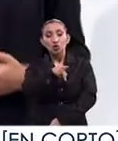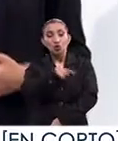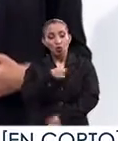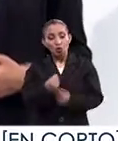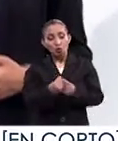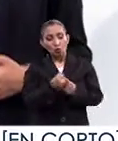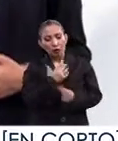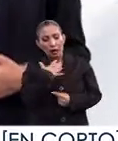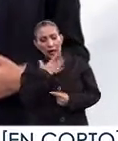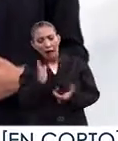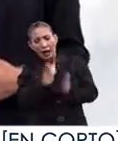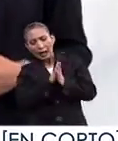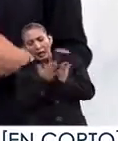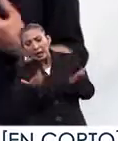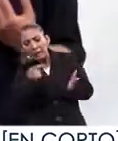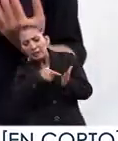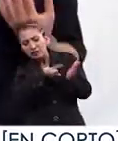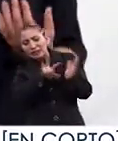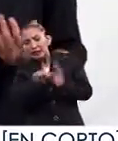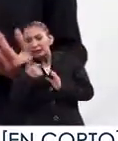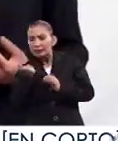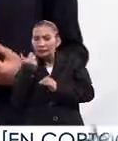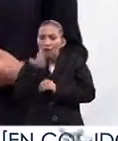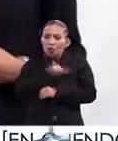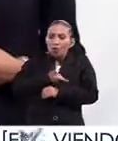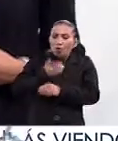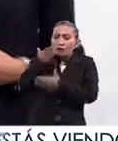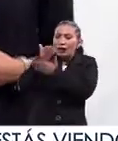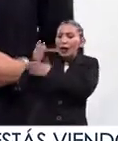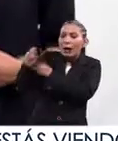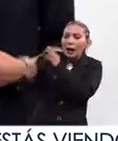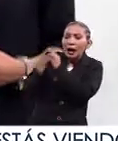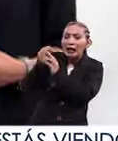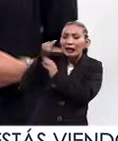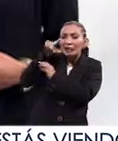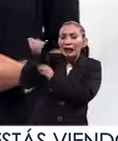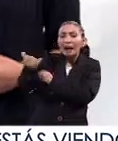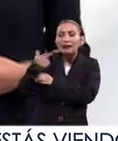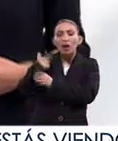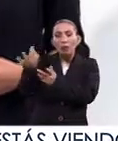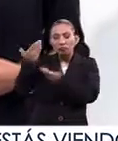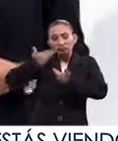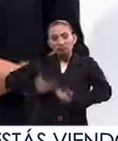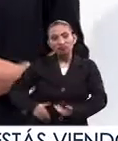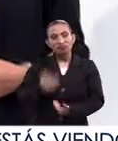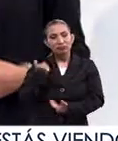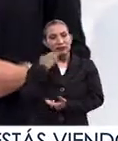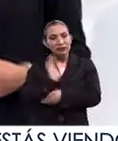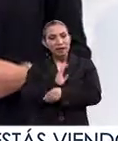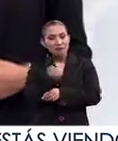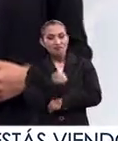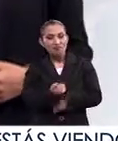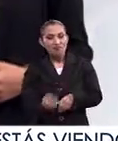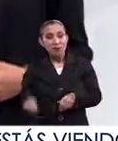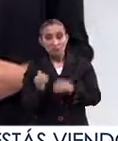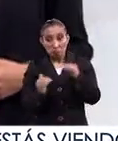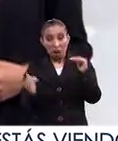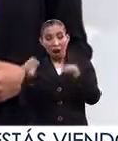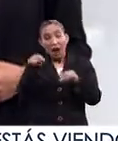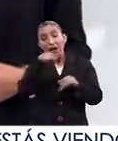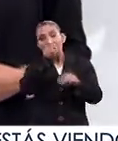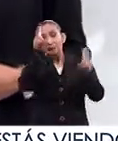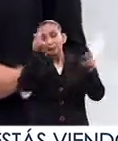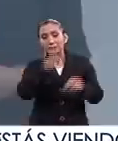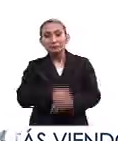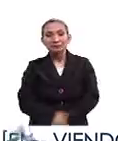por la literatura de los 70 y su amor por adentrarse en el mundo indígena le ganó el ser un cineasta reconocido y sobresaliente en